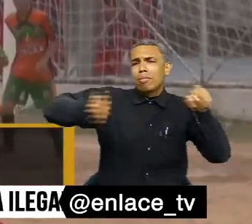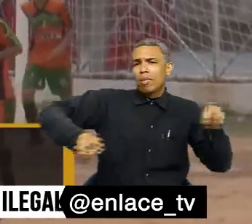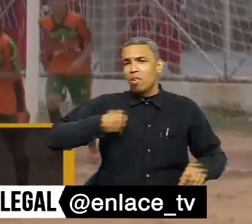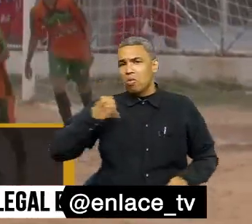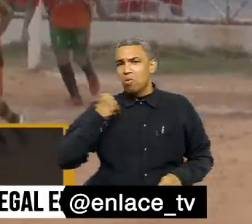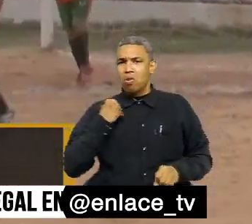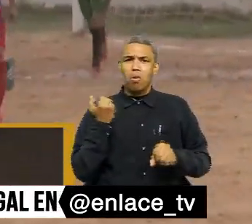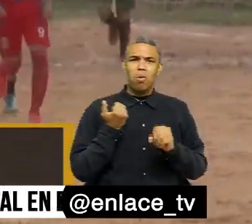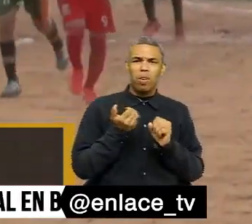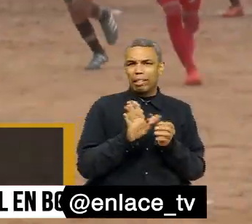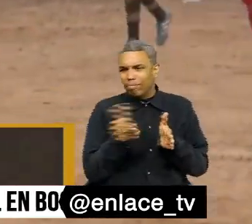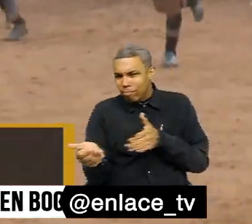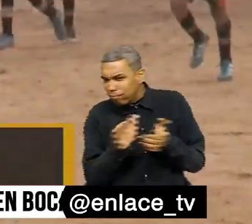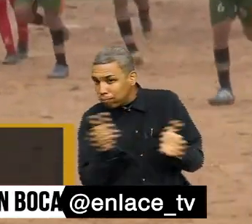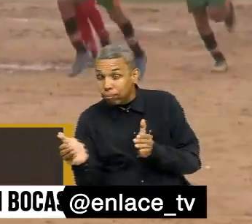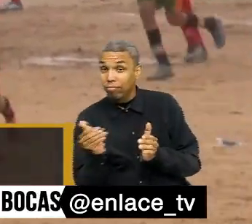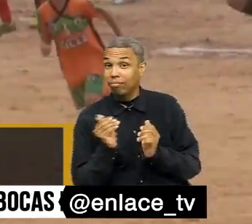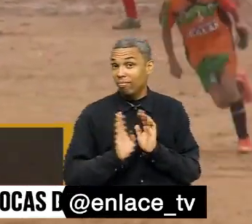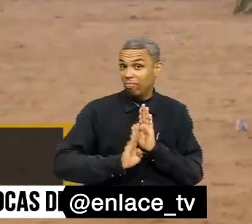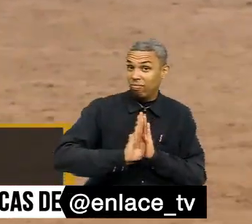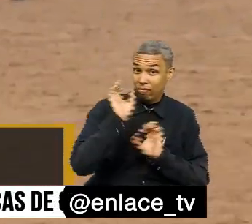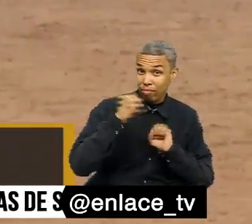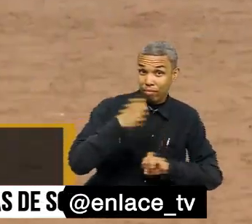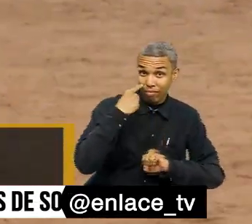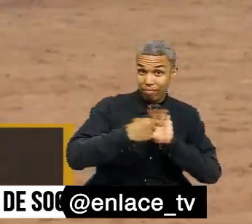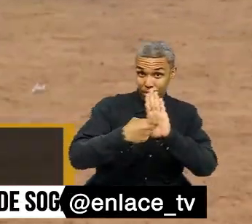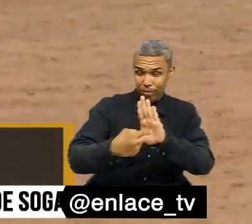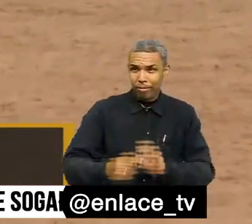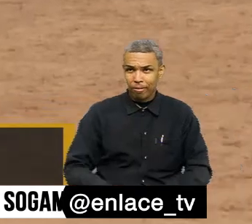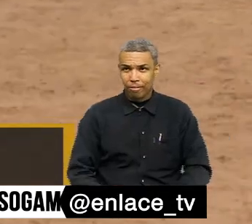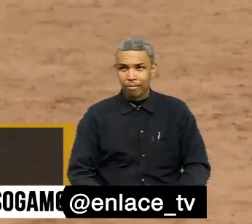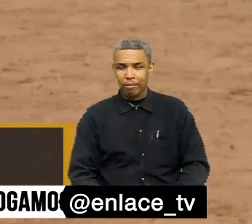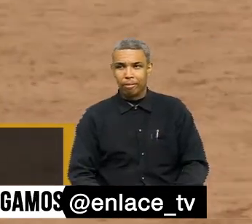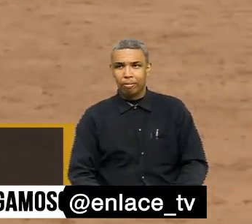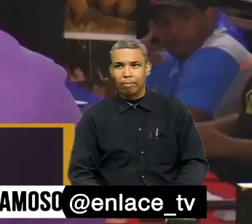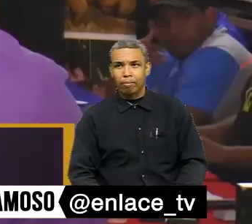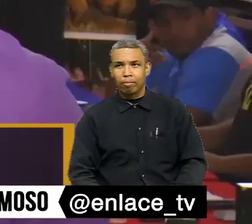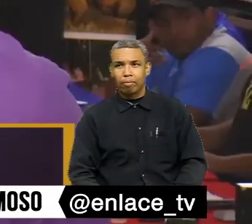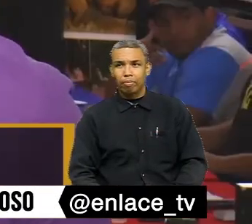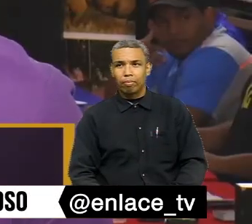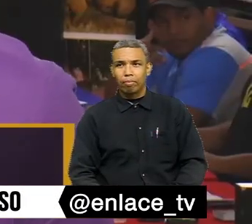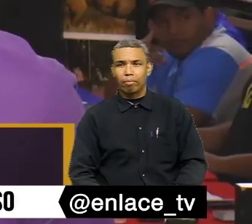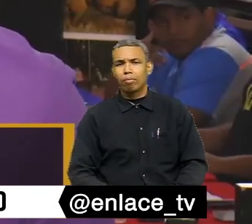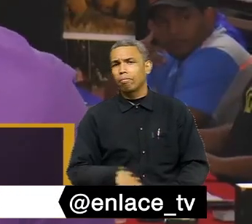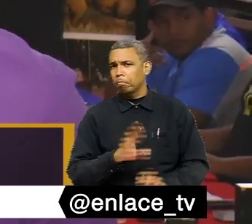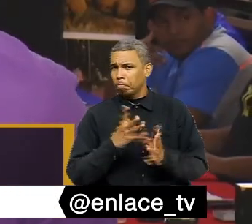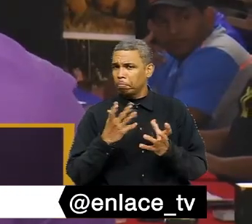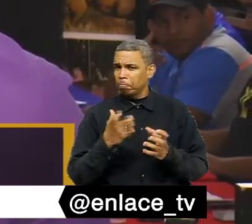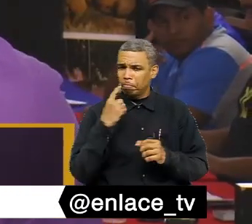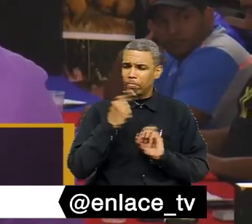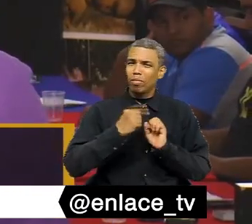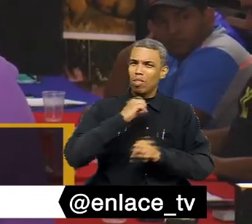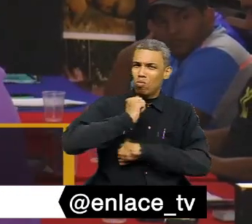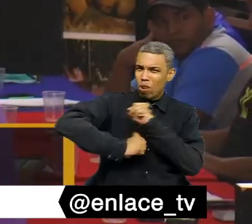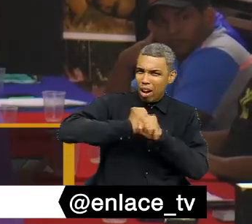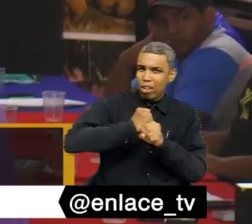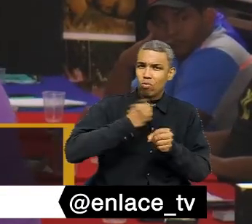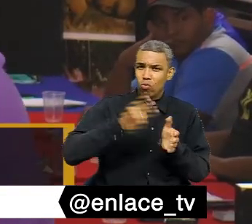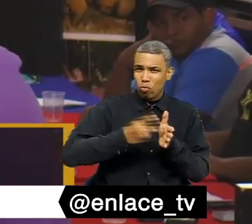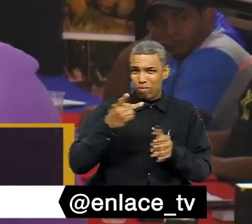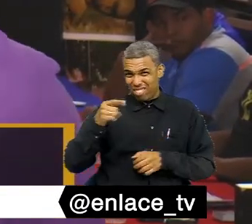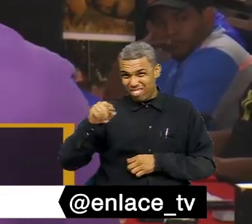todos esperamos. La idea es ir a revalidar lo que hemos hecho durante todo el año, no solamente aquí, sino a nivel departamental y a nivel nacional. El equipo